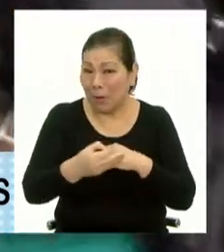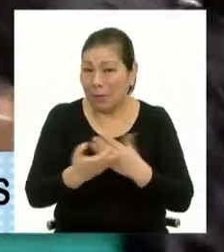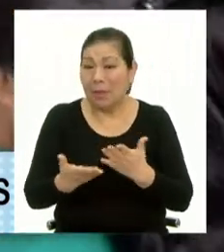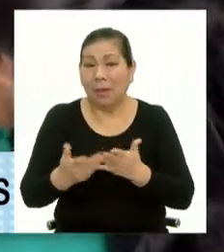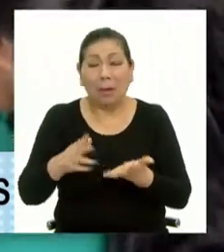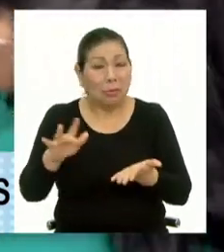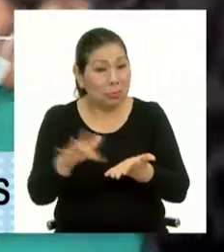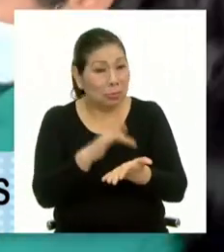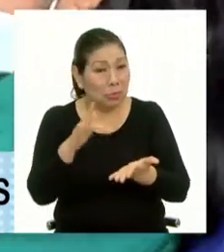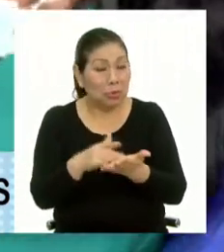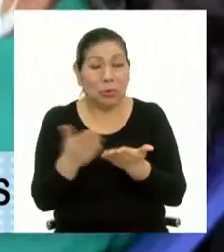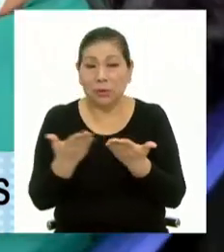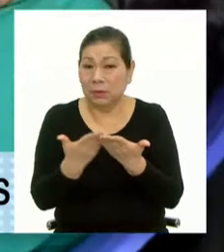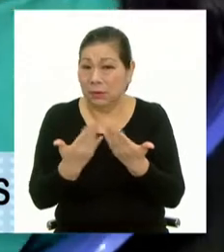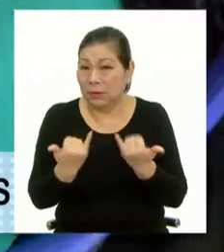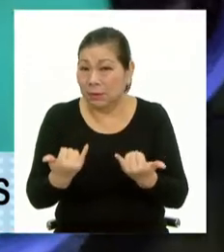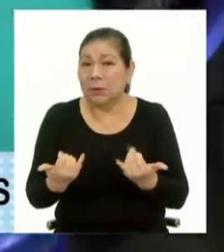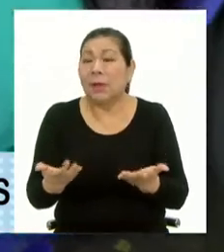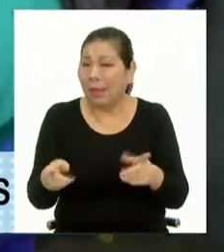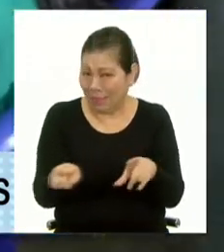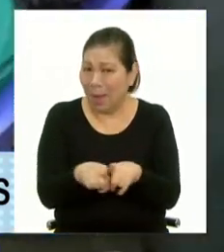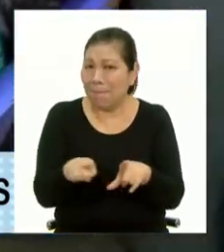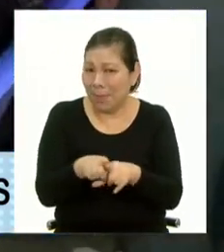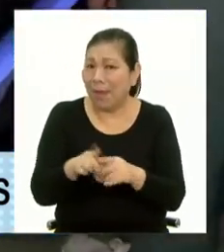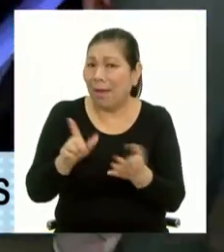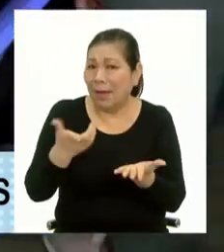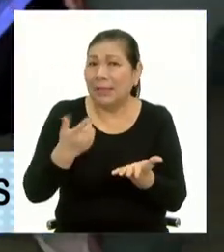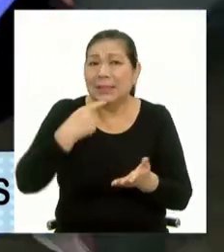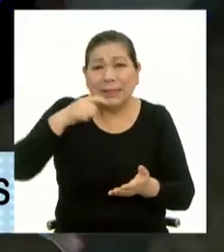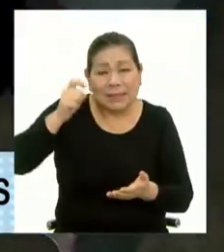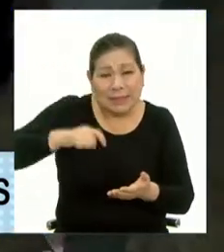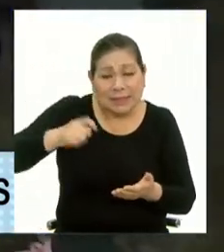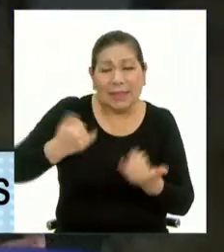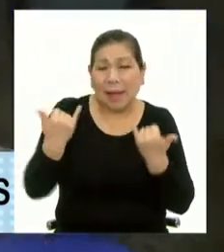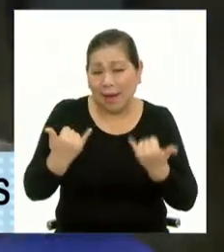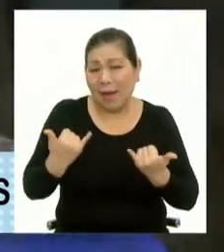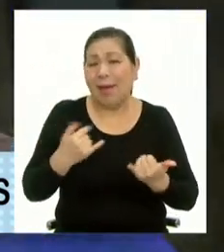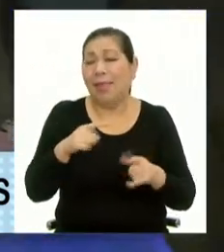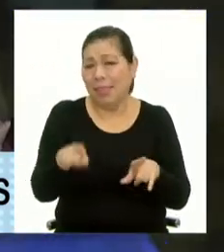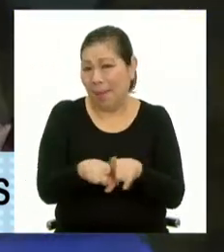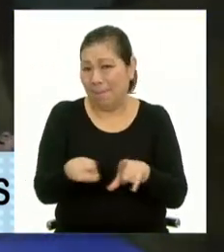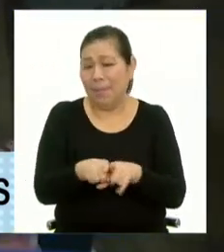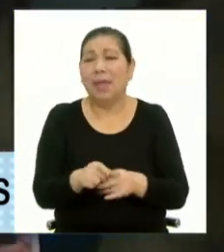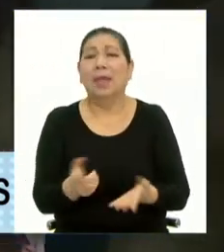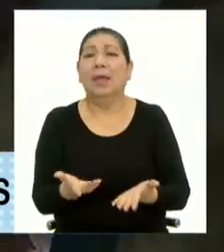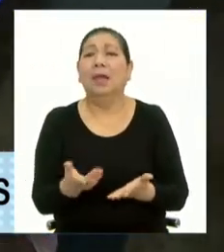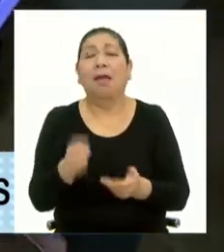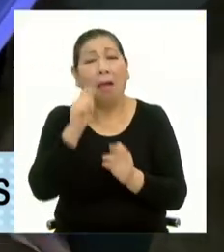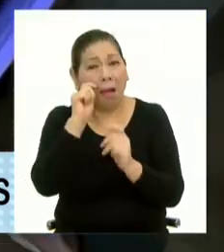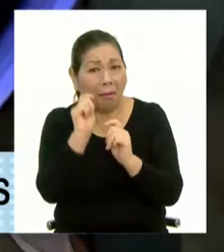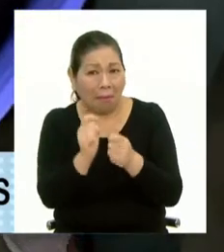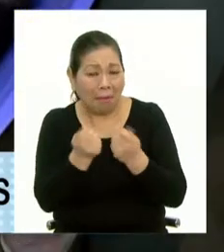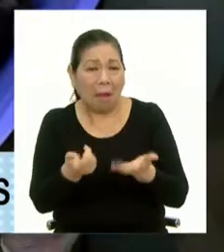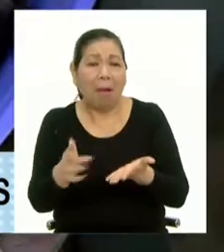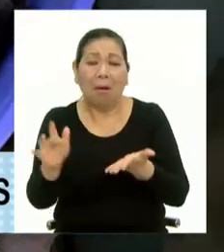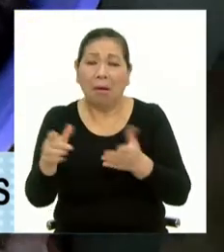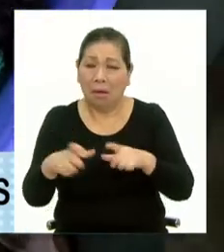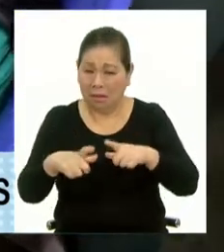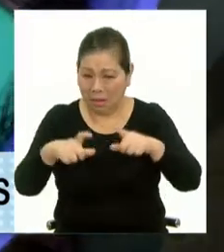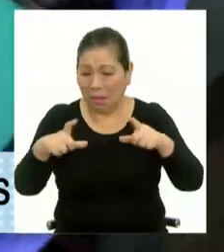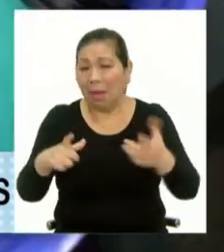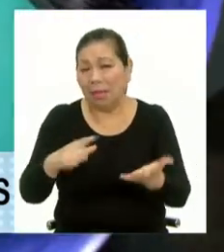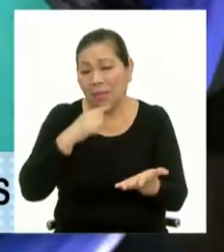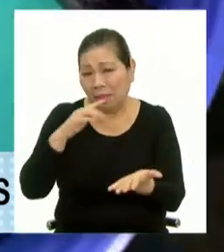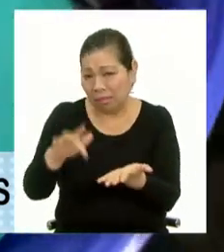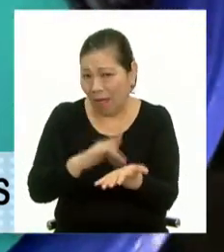tablet para que los niños estudien, acá también tenemos esa necesidad. de que nos donen tablet también acá también para